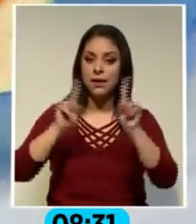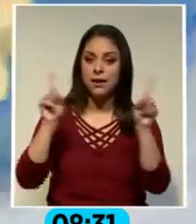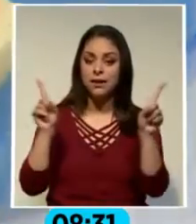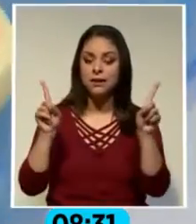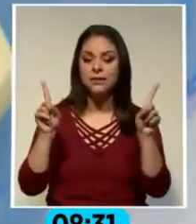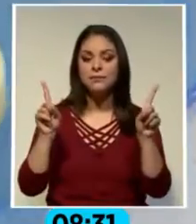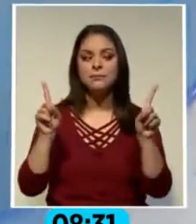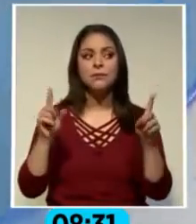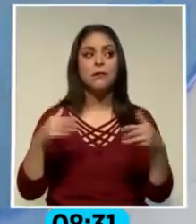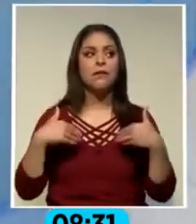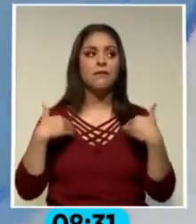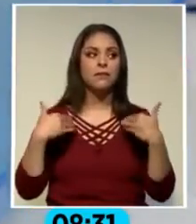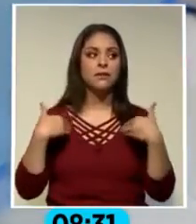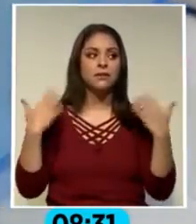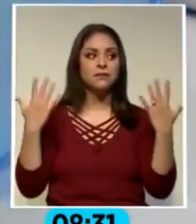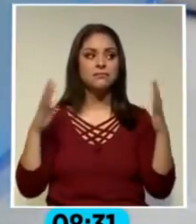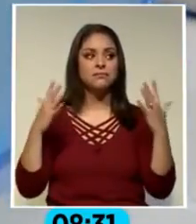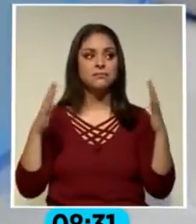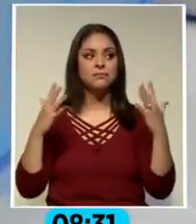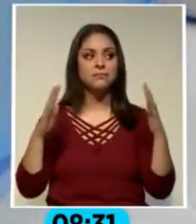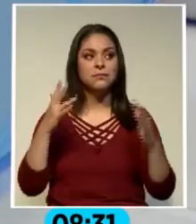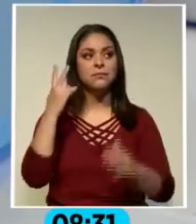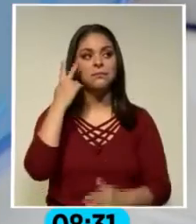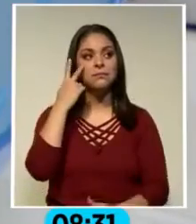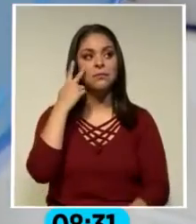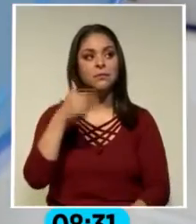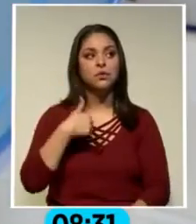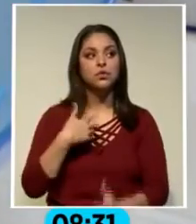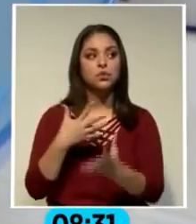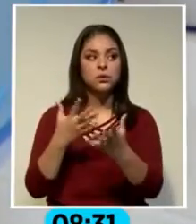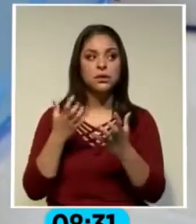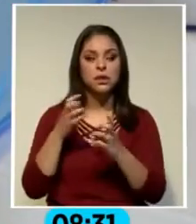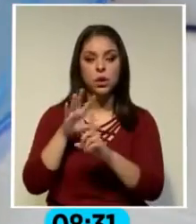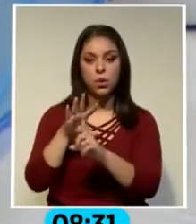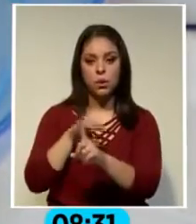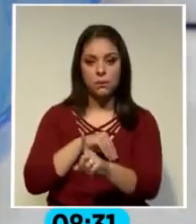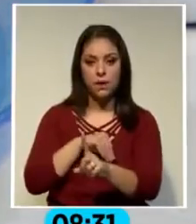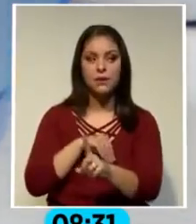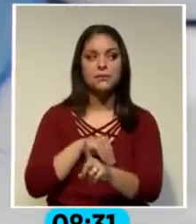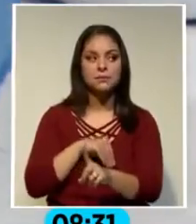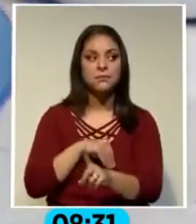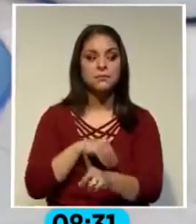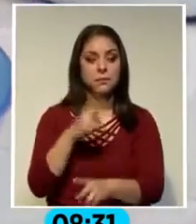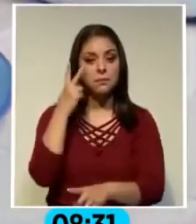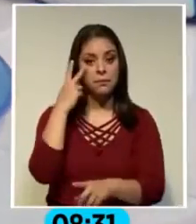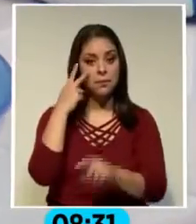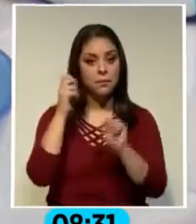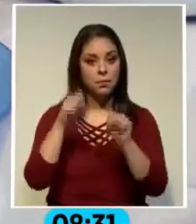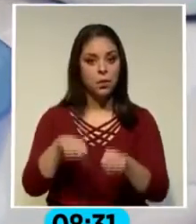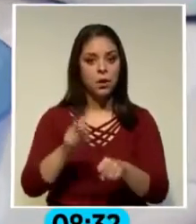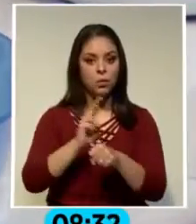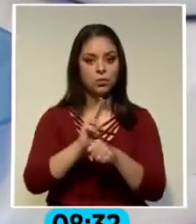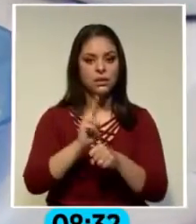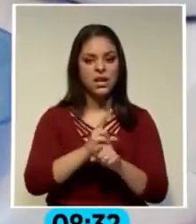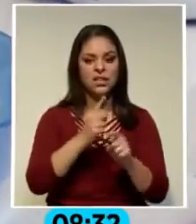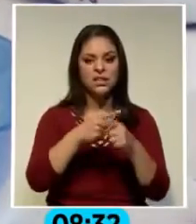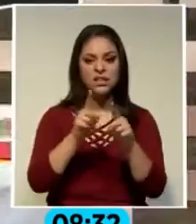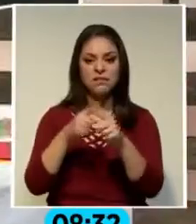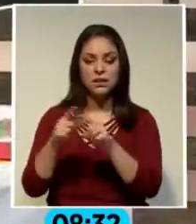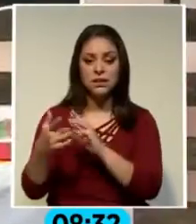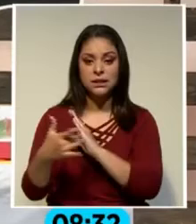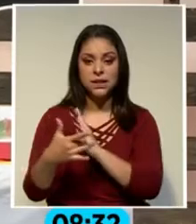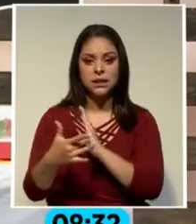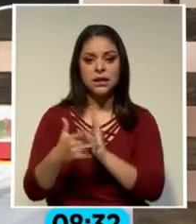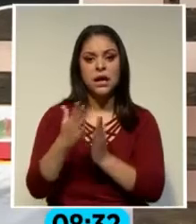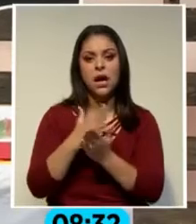así para que la podamos ver. Voy a copiarle. Entonces, ve que podemos hacer, utilizar diferentes técnicas, es algo